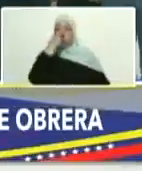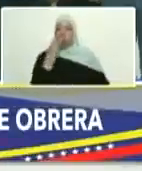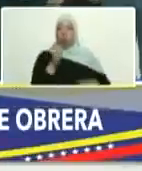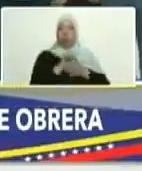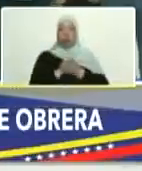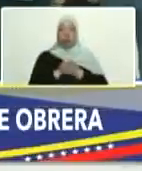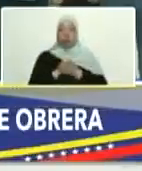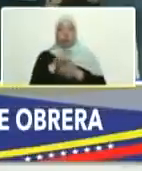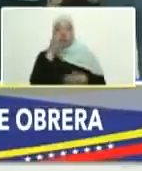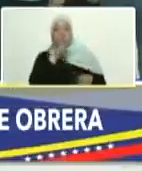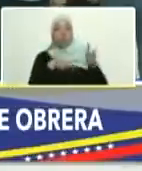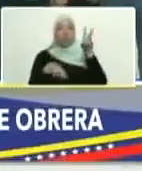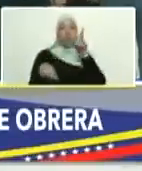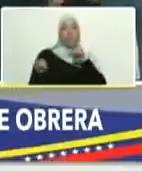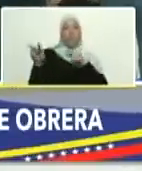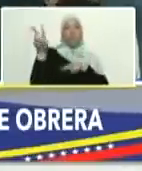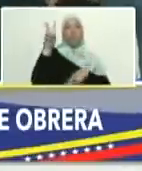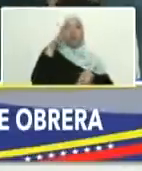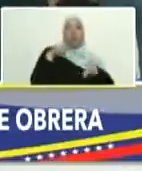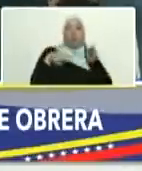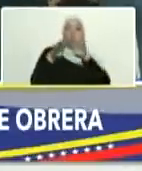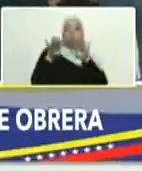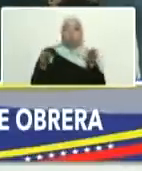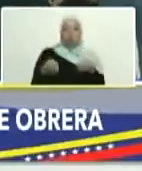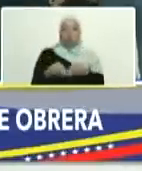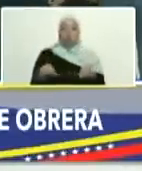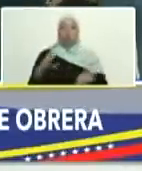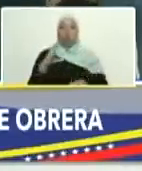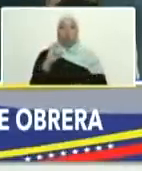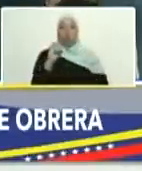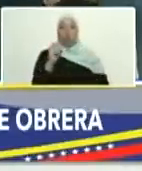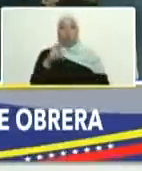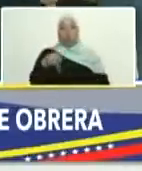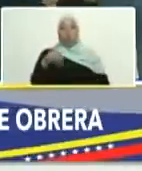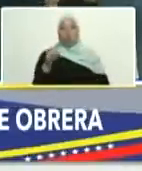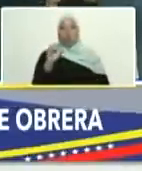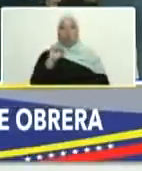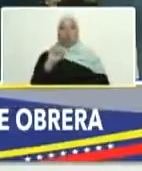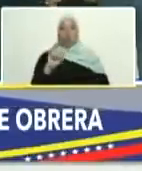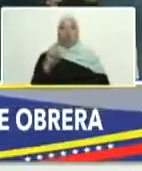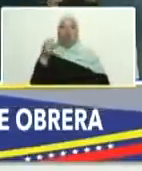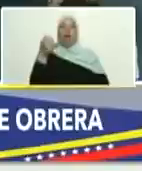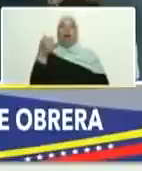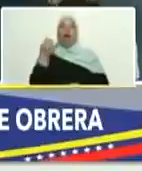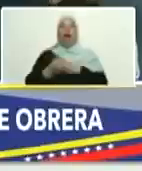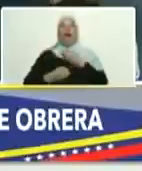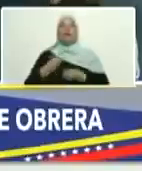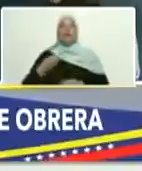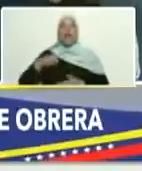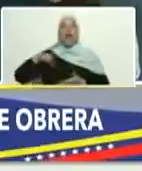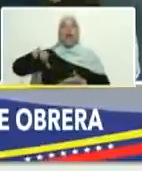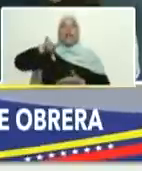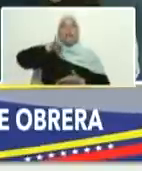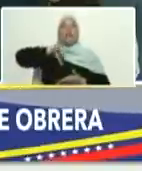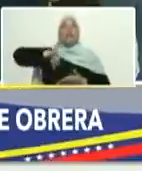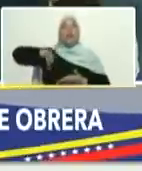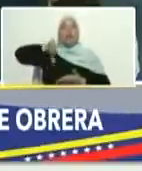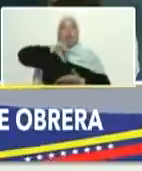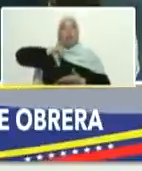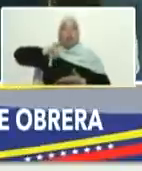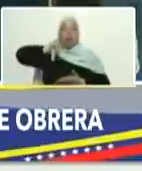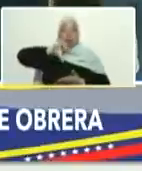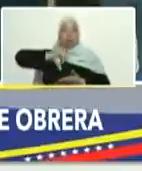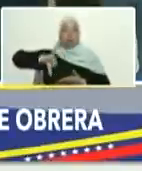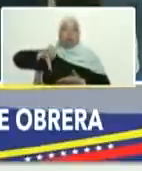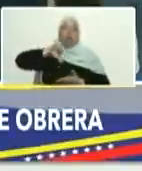complejo oleaginoso Coposa. Allá se encuentran Luis Benítez, vocero del Consejo Productivo